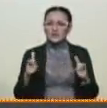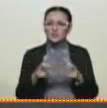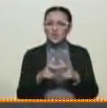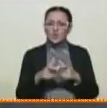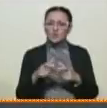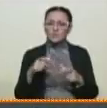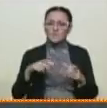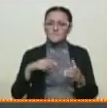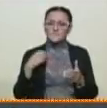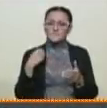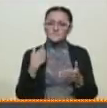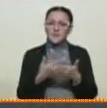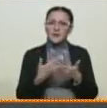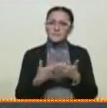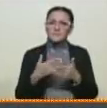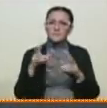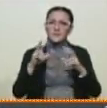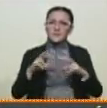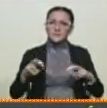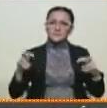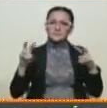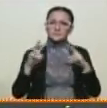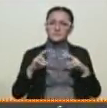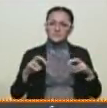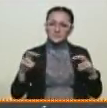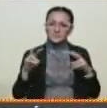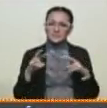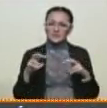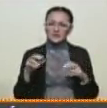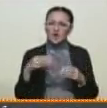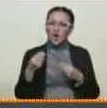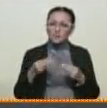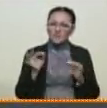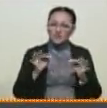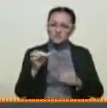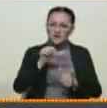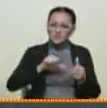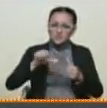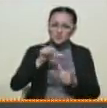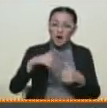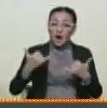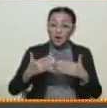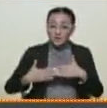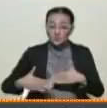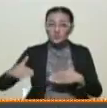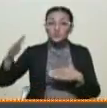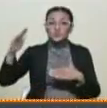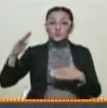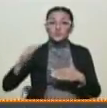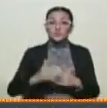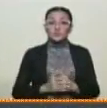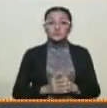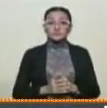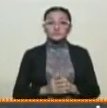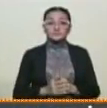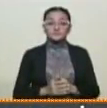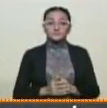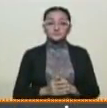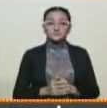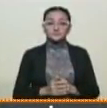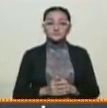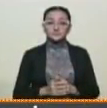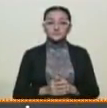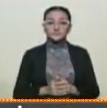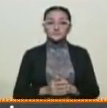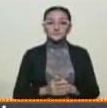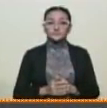revisando todos los campos de la cooperación de aquí en adelante. Y como dice